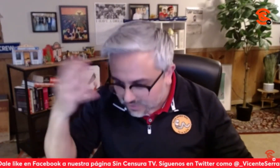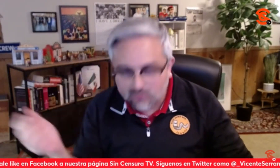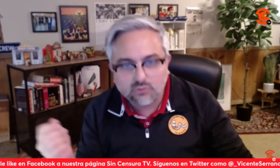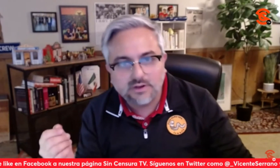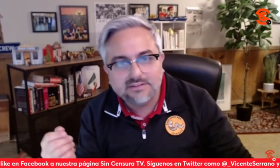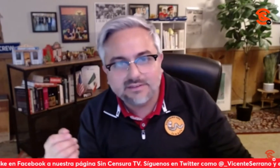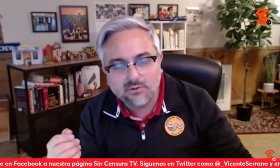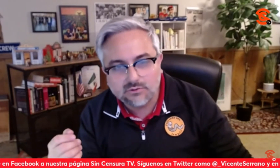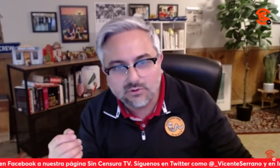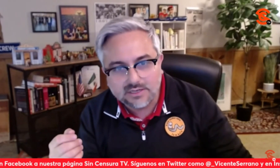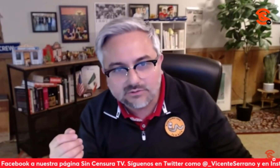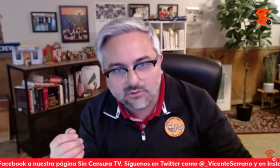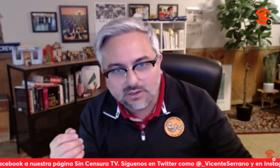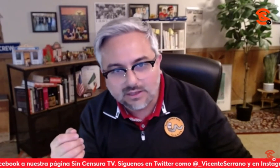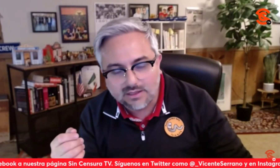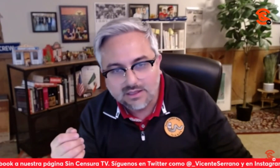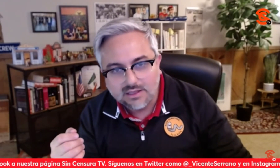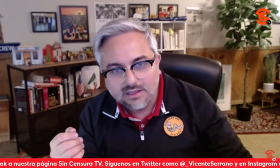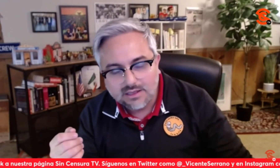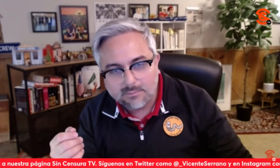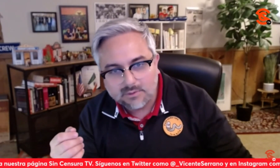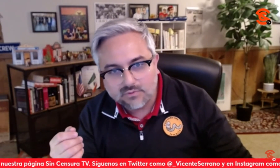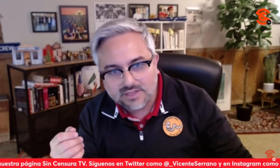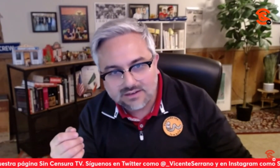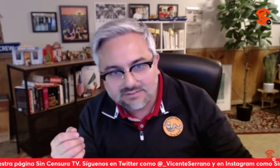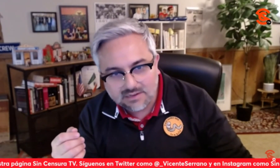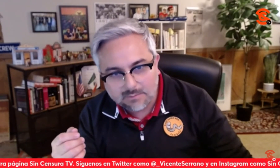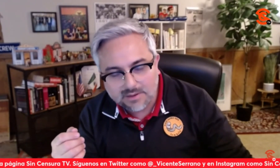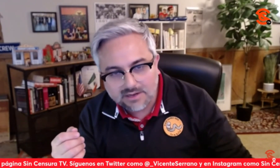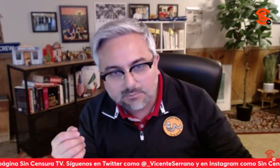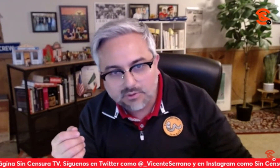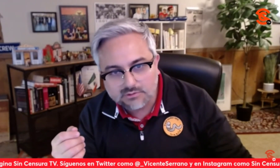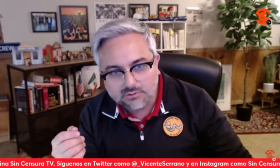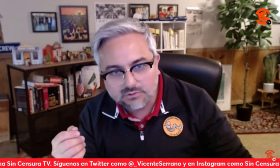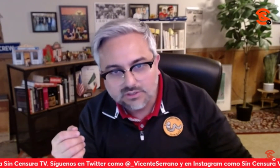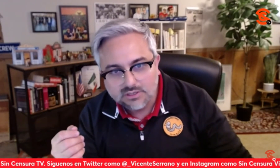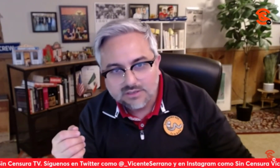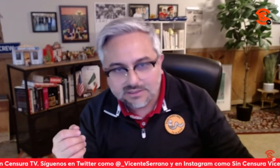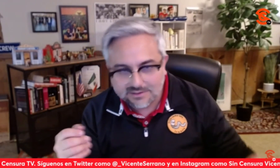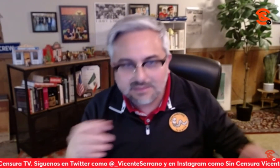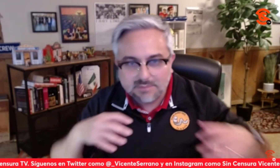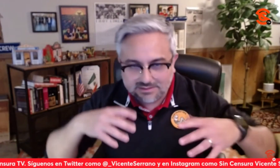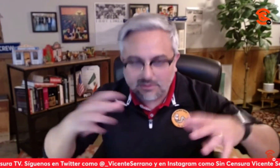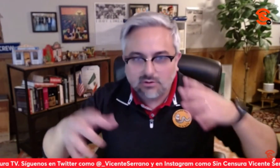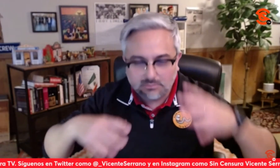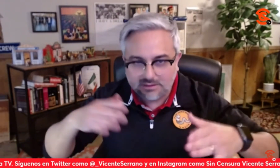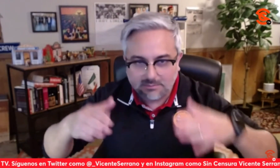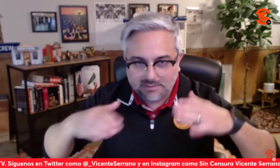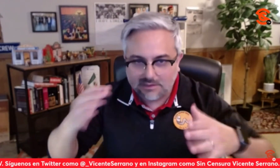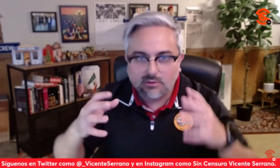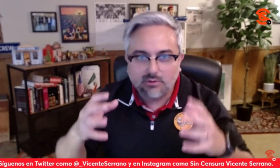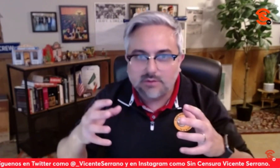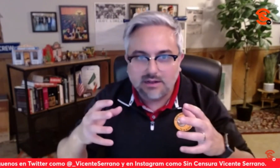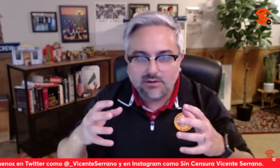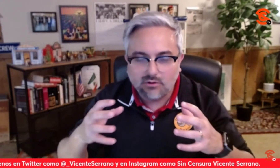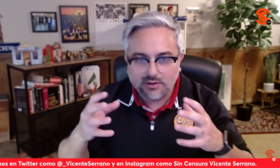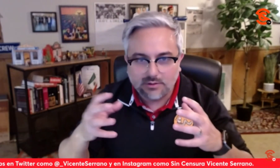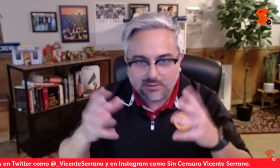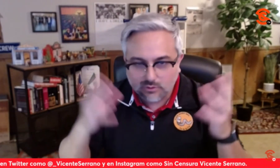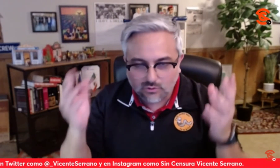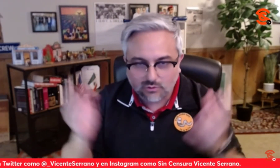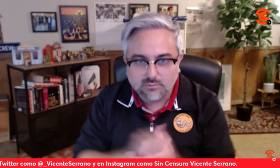Cuando llegaron esos fariseos con Cristo a preguntarle si él iba a pagar impuestos, tratar de meterlo en